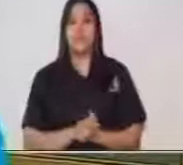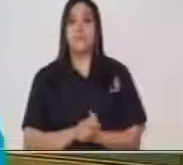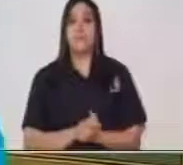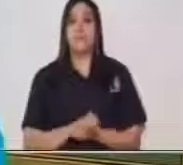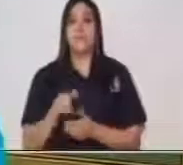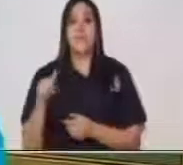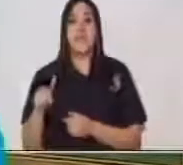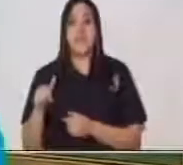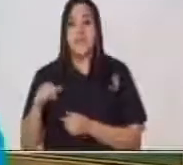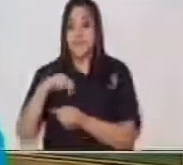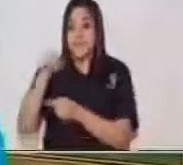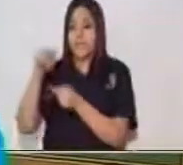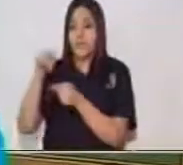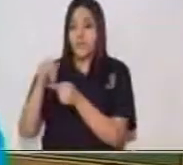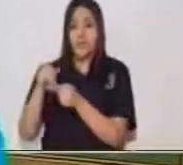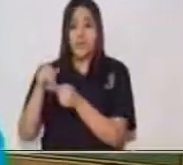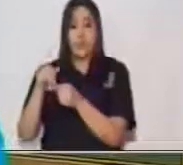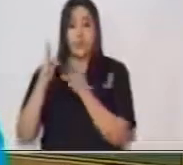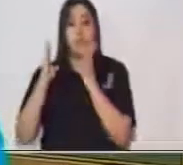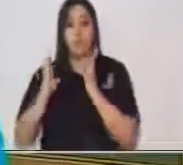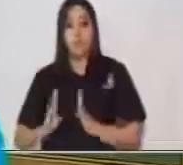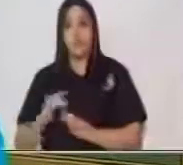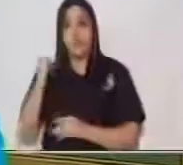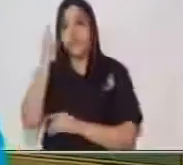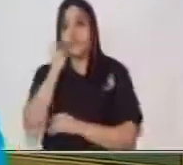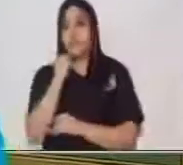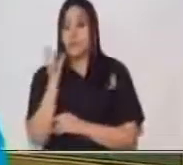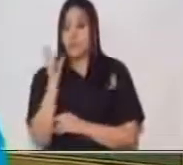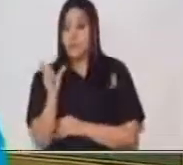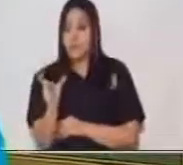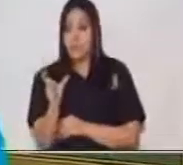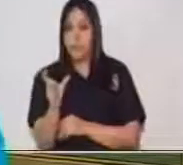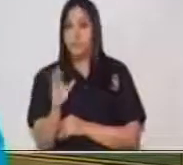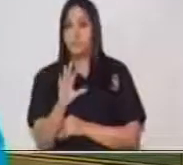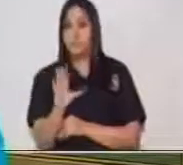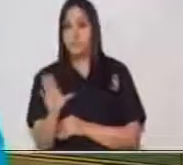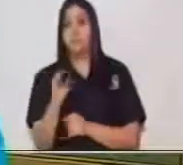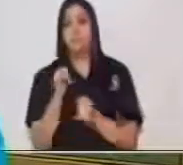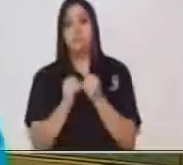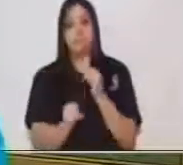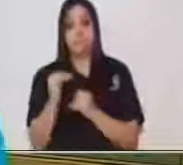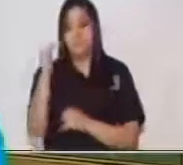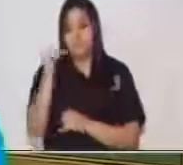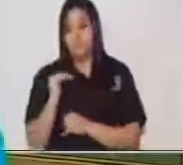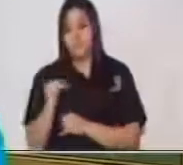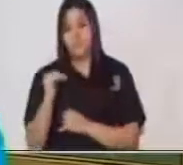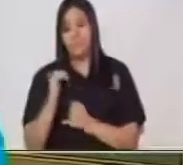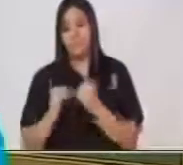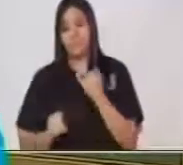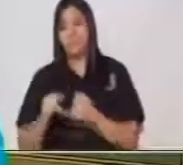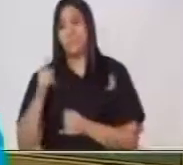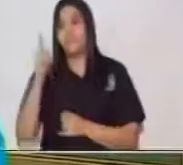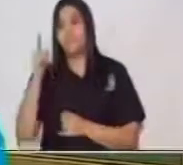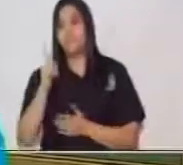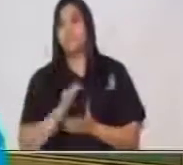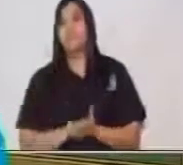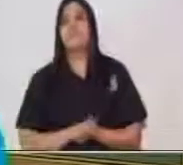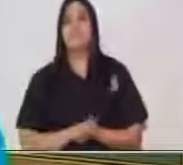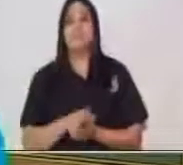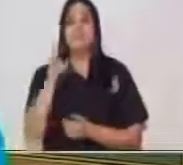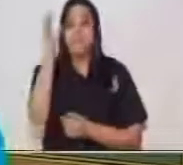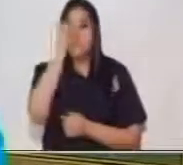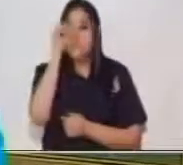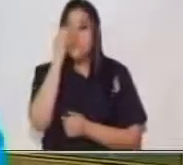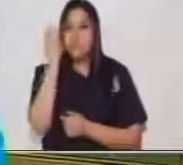del sujeto de esta oración. Y para terminar, continuamos con esta imagen.